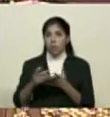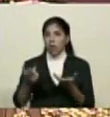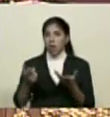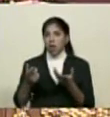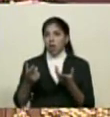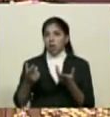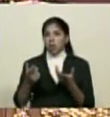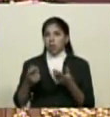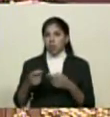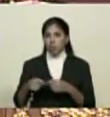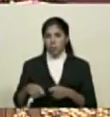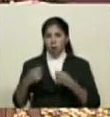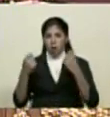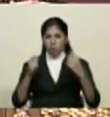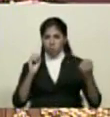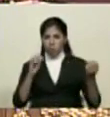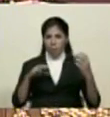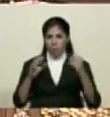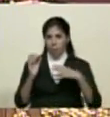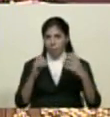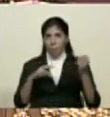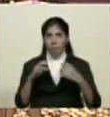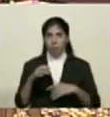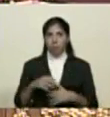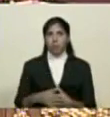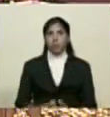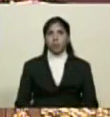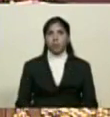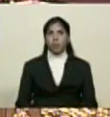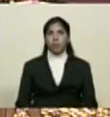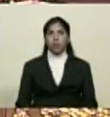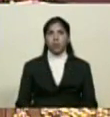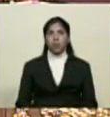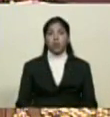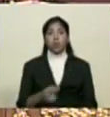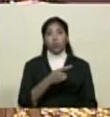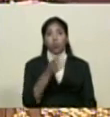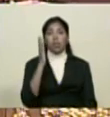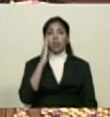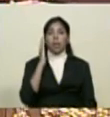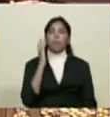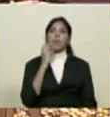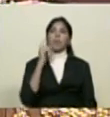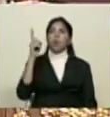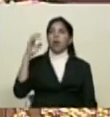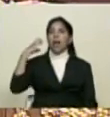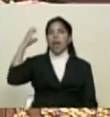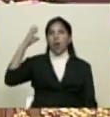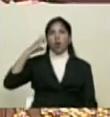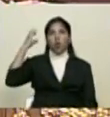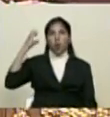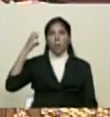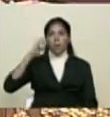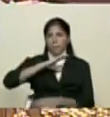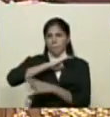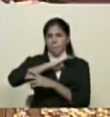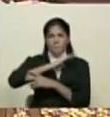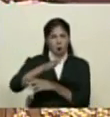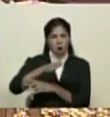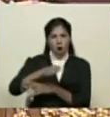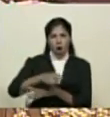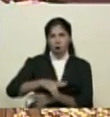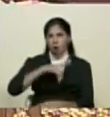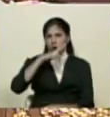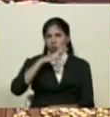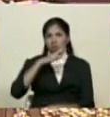esto. Oye, sí, cómo no, pero acaso, mira, si ustedes supieran en Europa cómo se castiga los